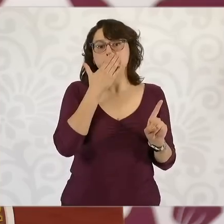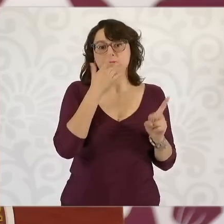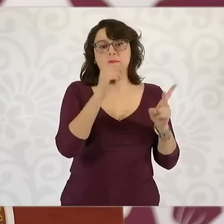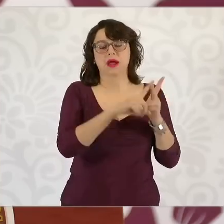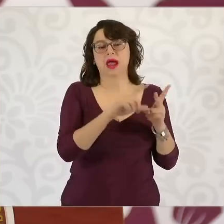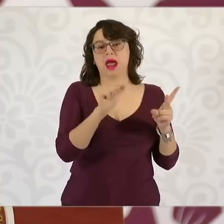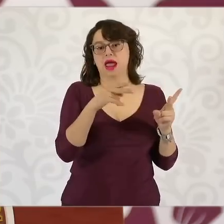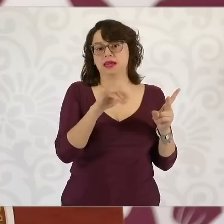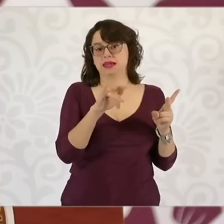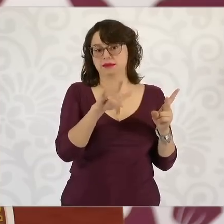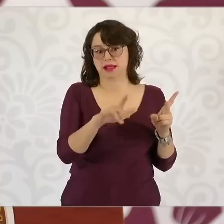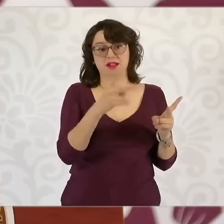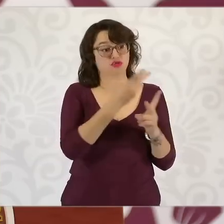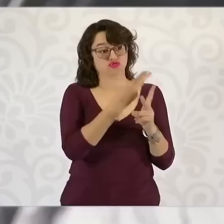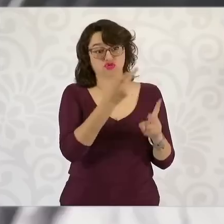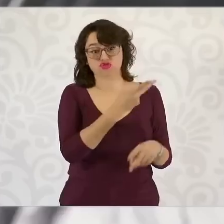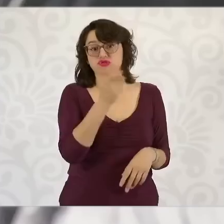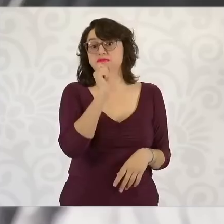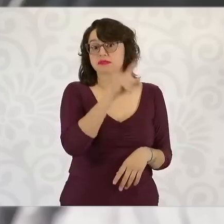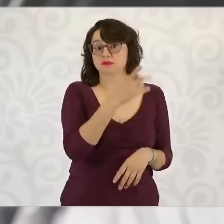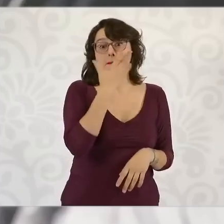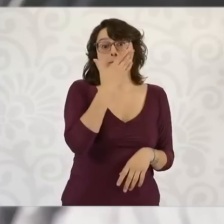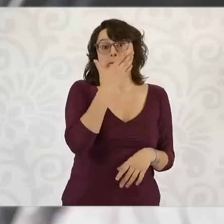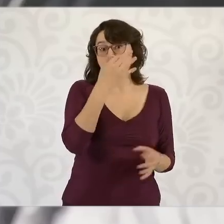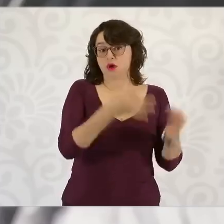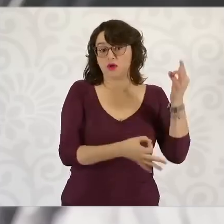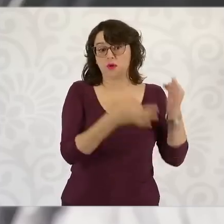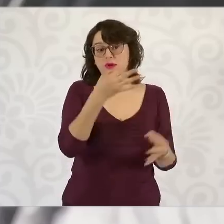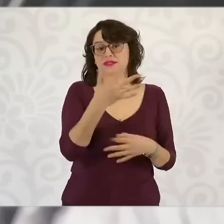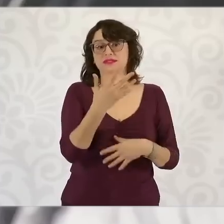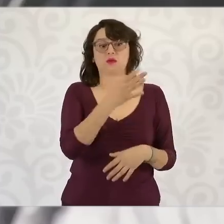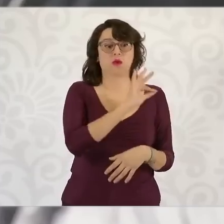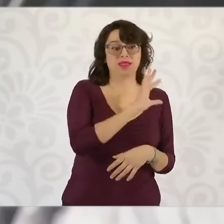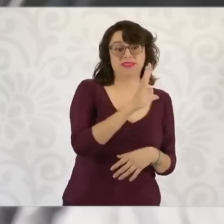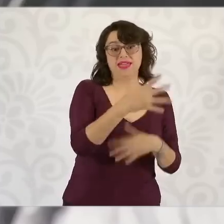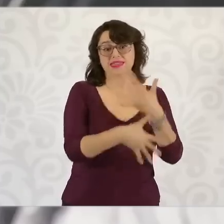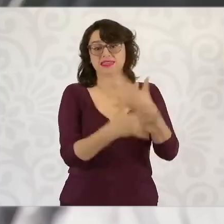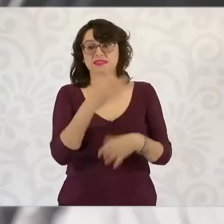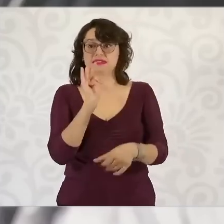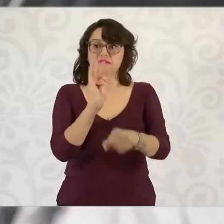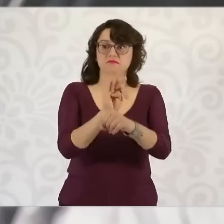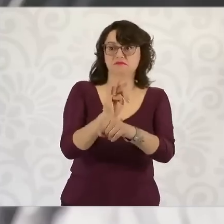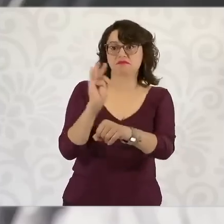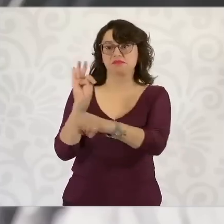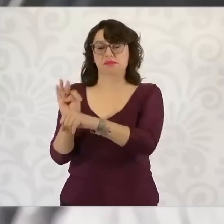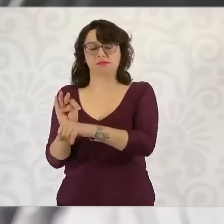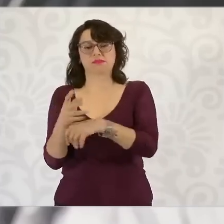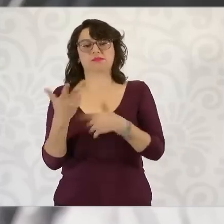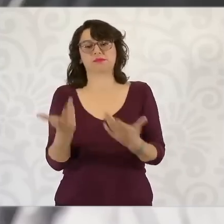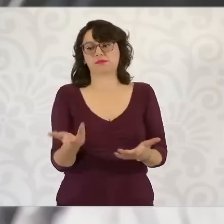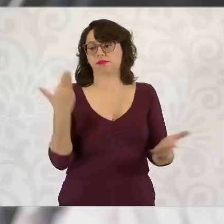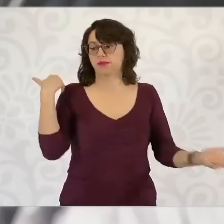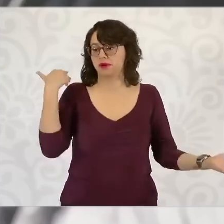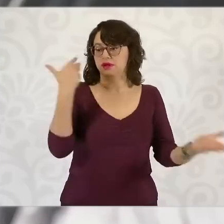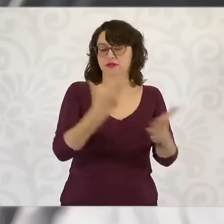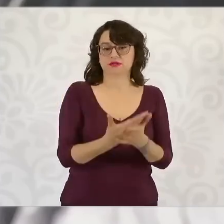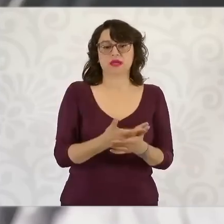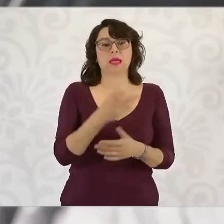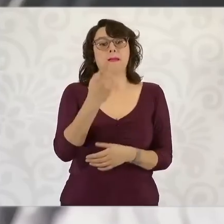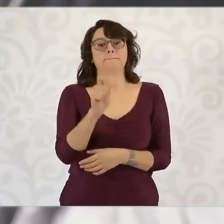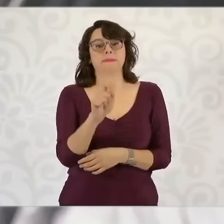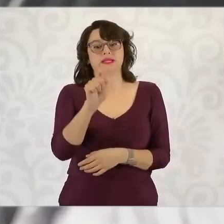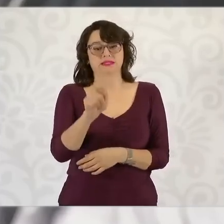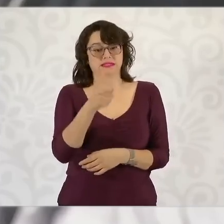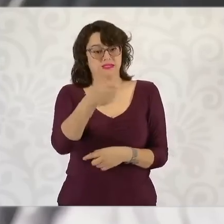Borbón, también de Sonora, con 15 resoluciones. Quiero destacar que de octubre del 2024 a abril del 2025 fueron liberadas